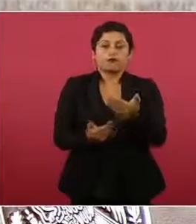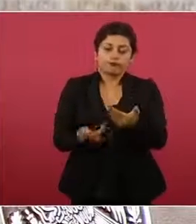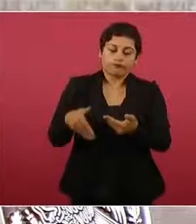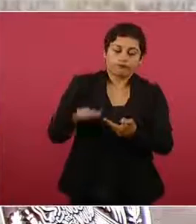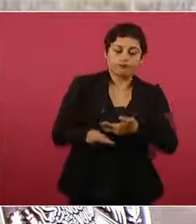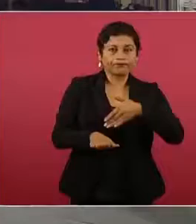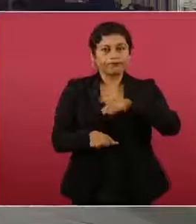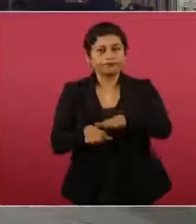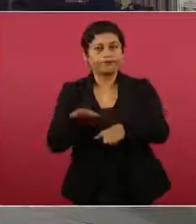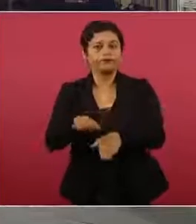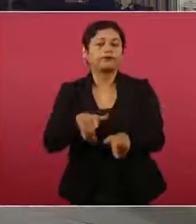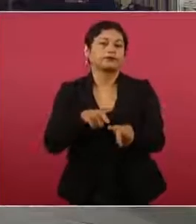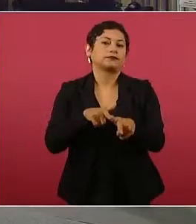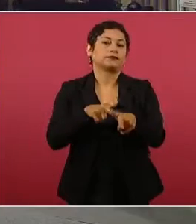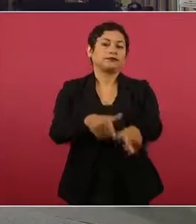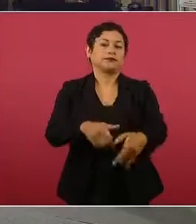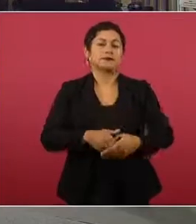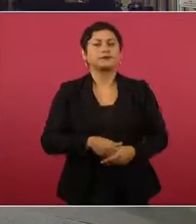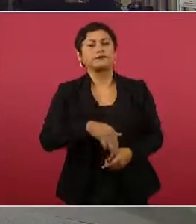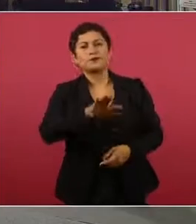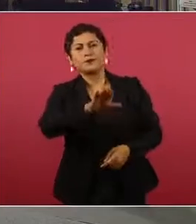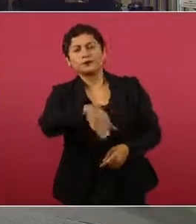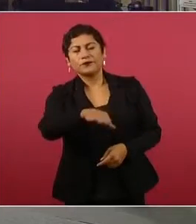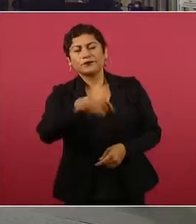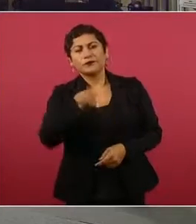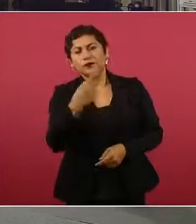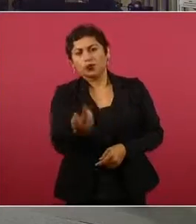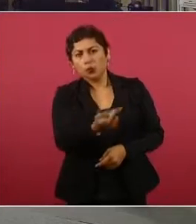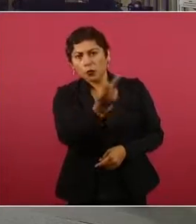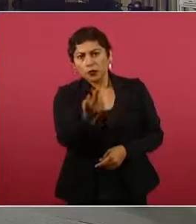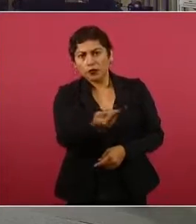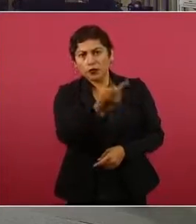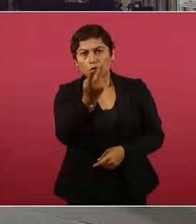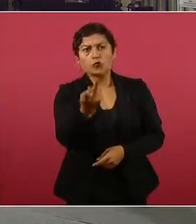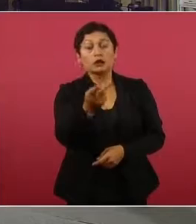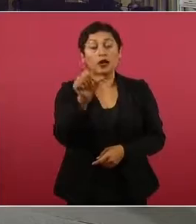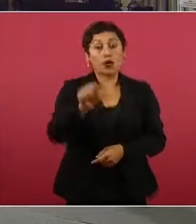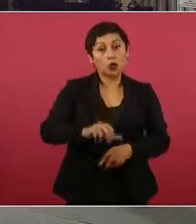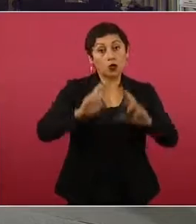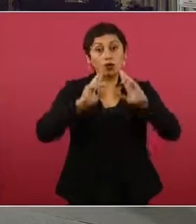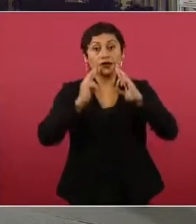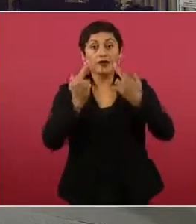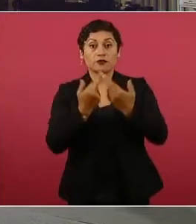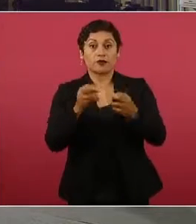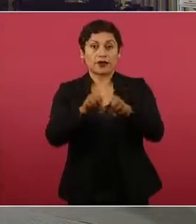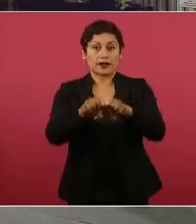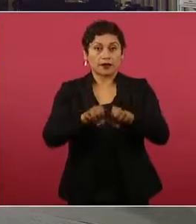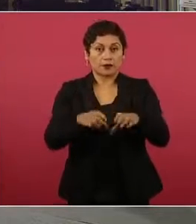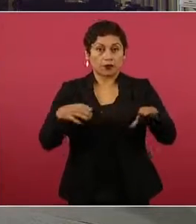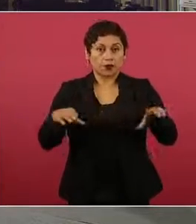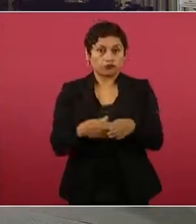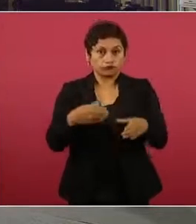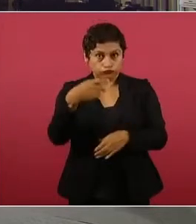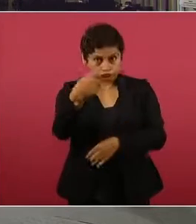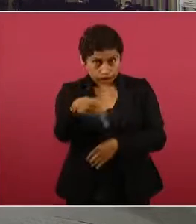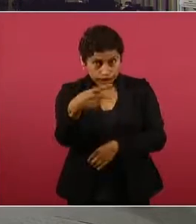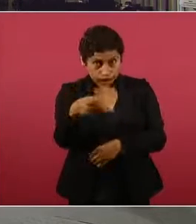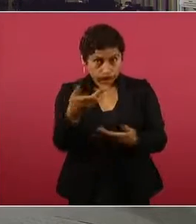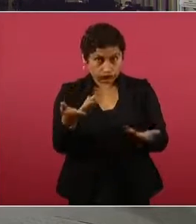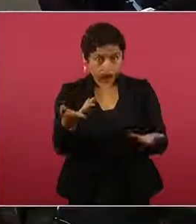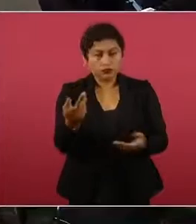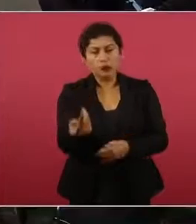avanzando. Y, presidente, preguntarle también de la reunión que va a tener hoy con su gabinete. Por un lado,